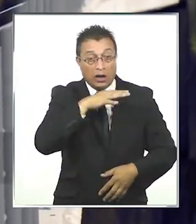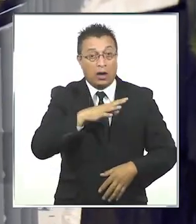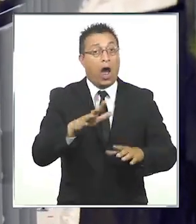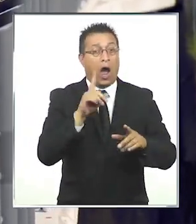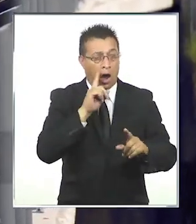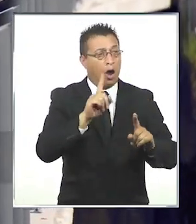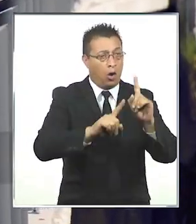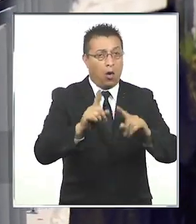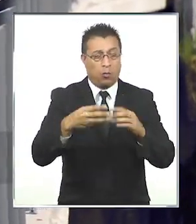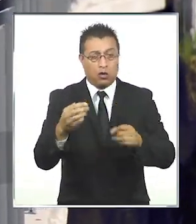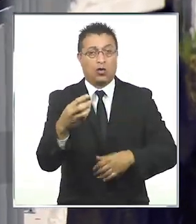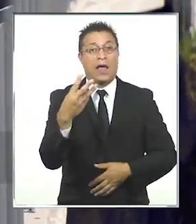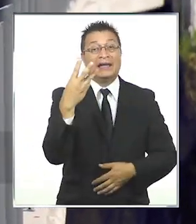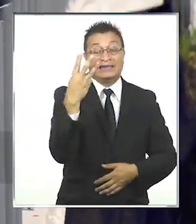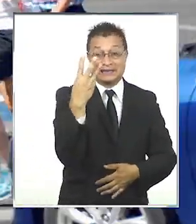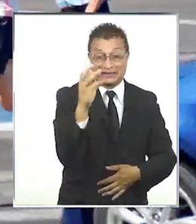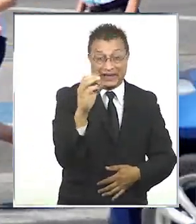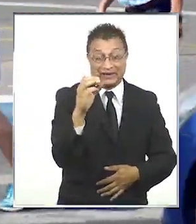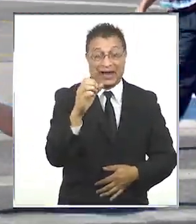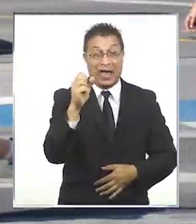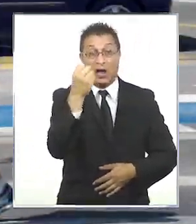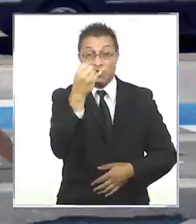piel, protectores excelentes,